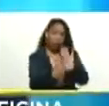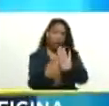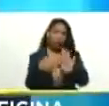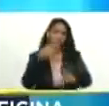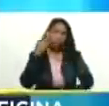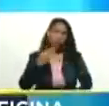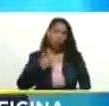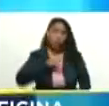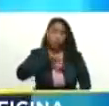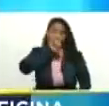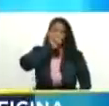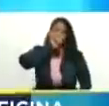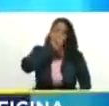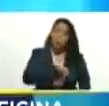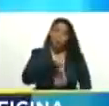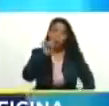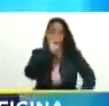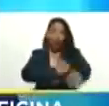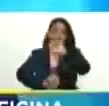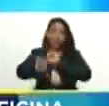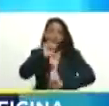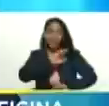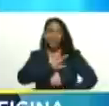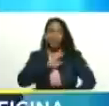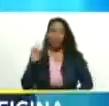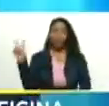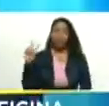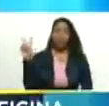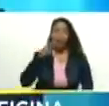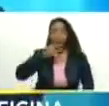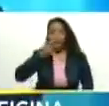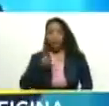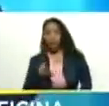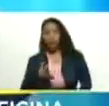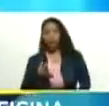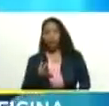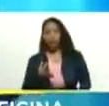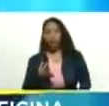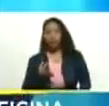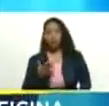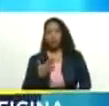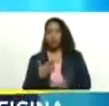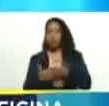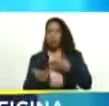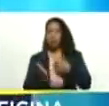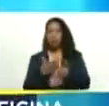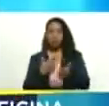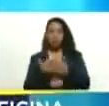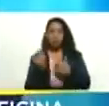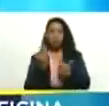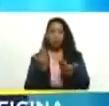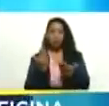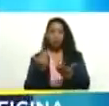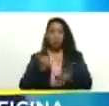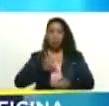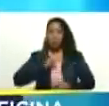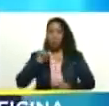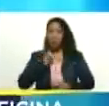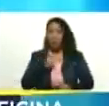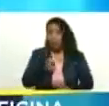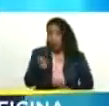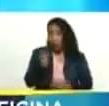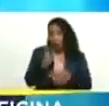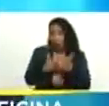apasionados defensores de la verdad de Venezuela, por encima de tergiversaciones, por encima de